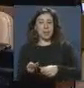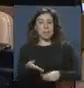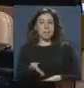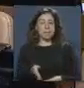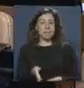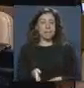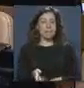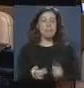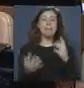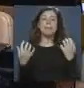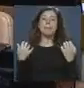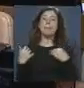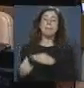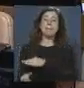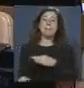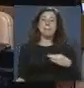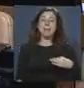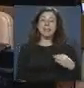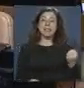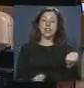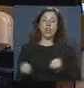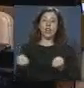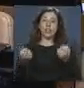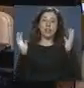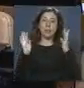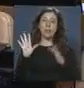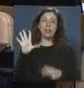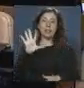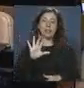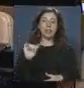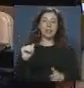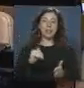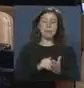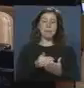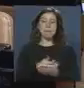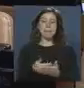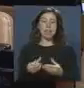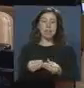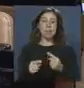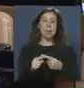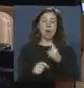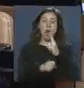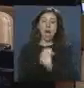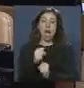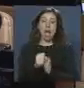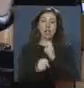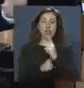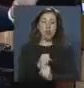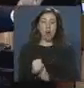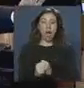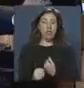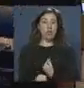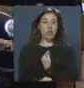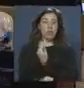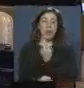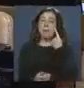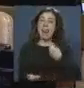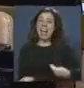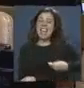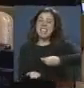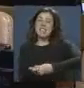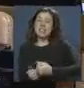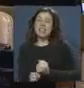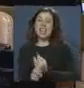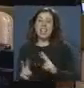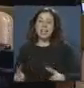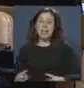que está radicado en el Ministerio de Transporte, de cerca de 56.000 millones de pesos por año, destinado a invertir en infraestructura